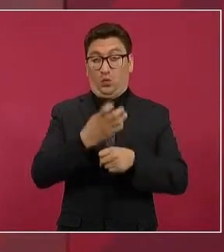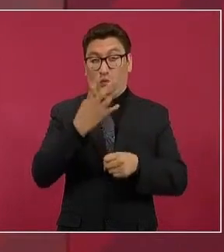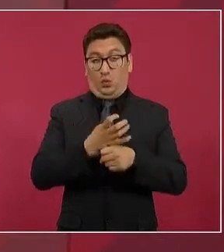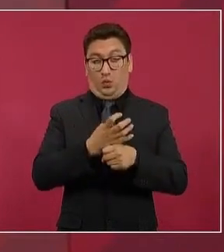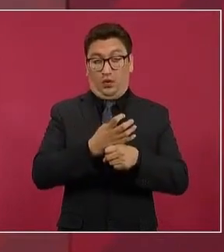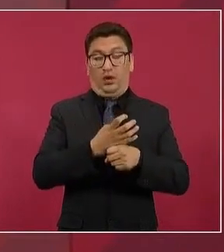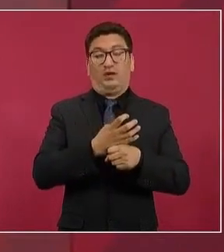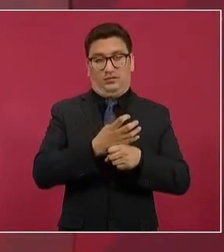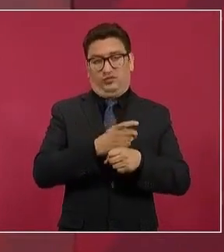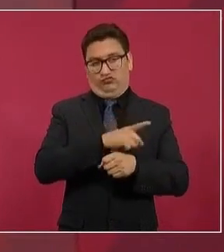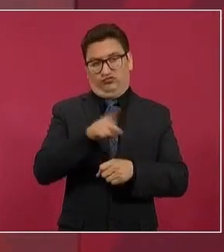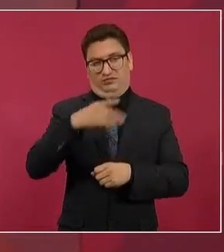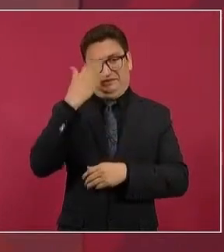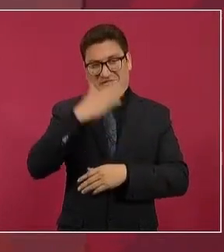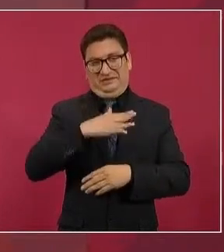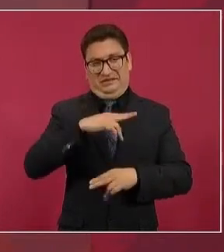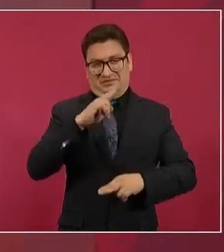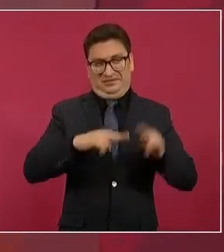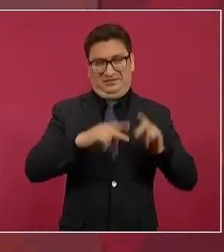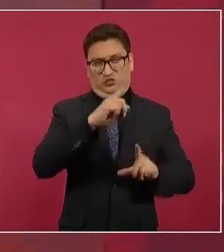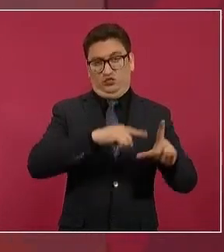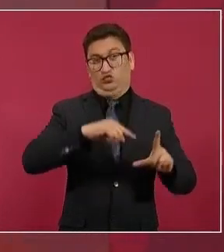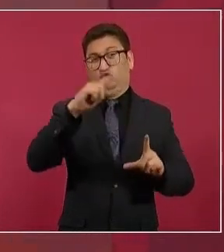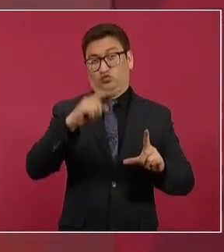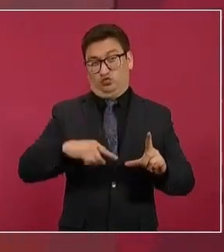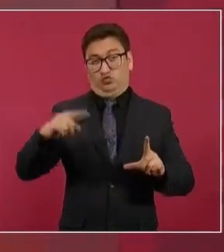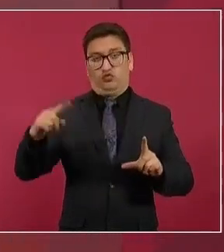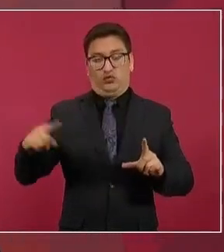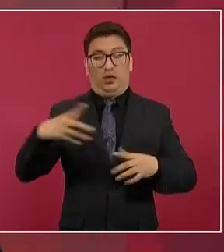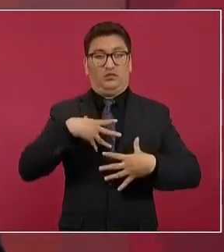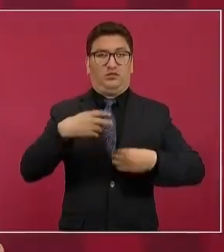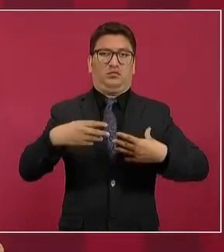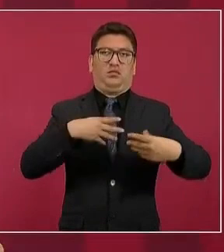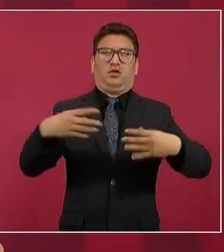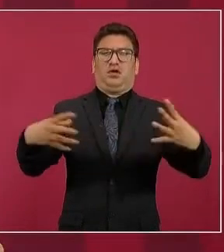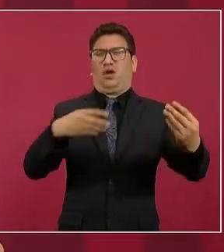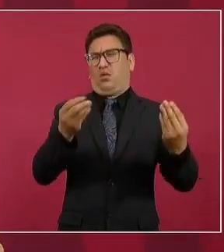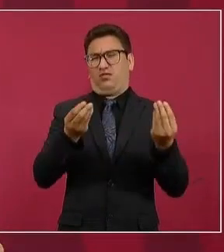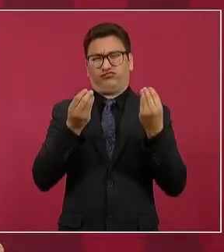ustedes saben que hubieron muchísimos contagios.